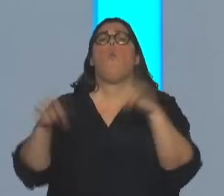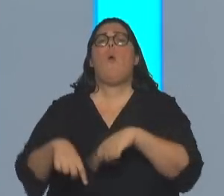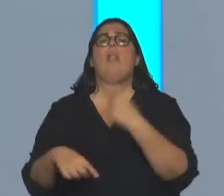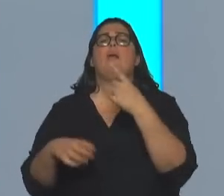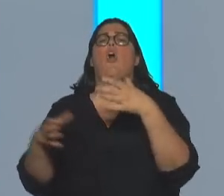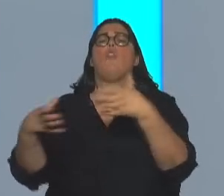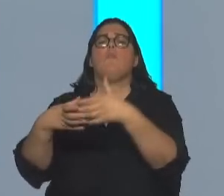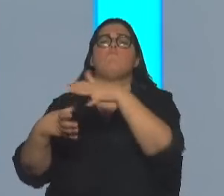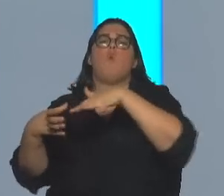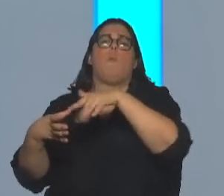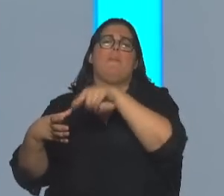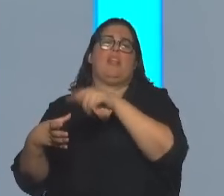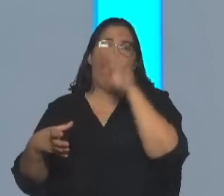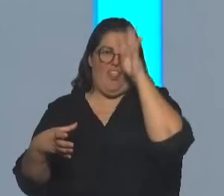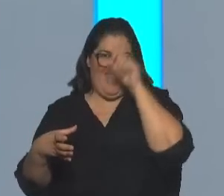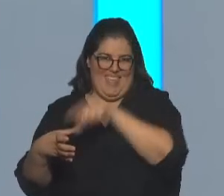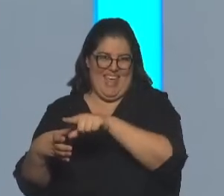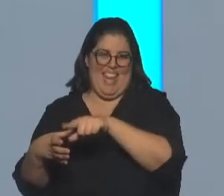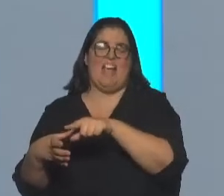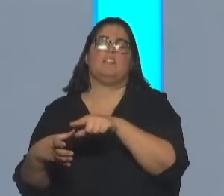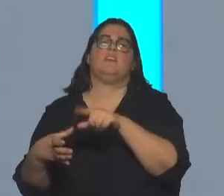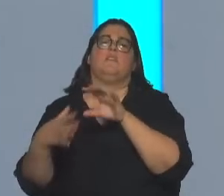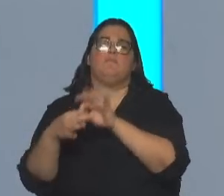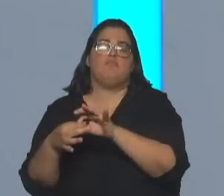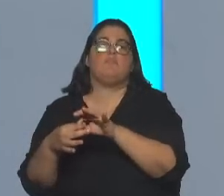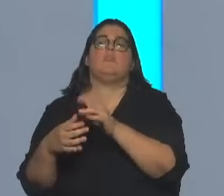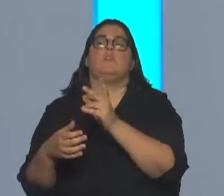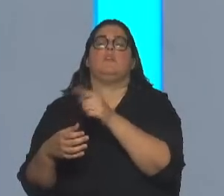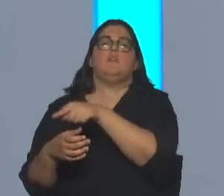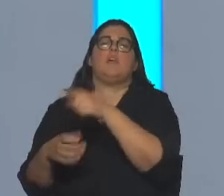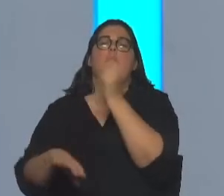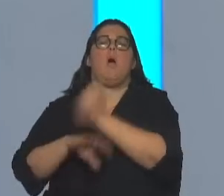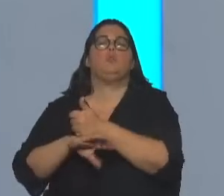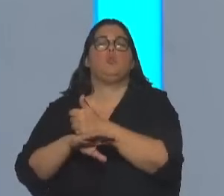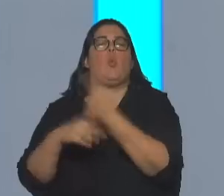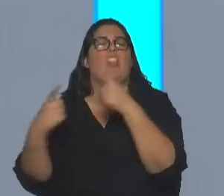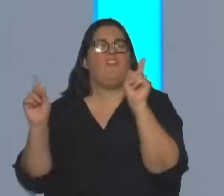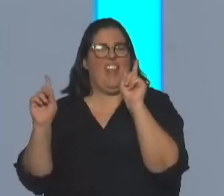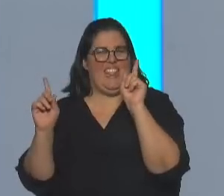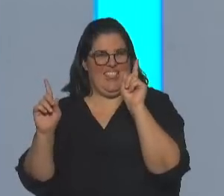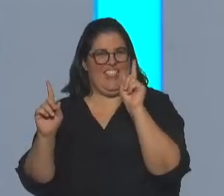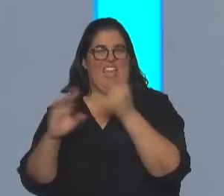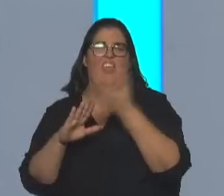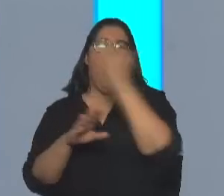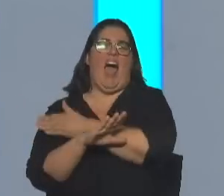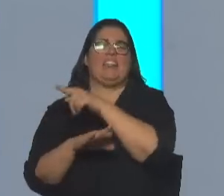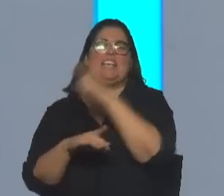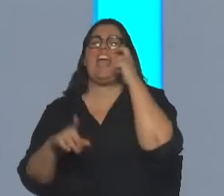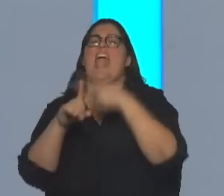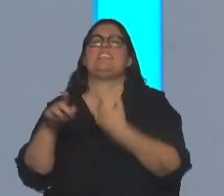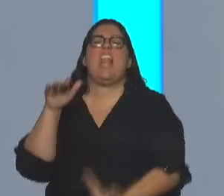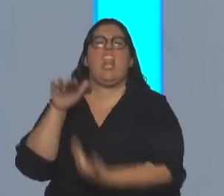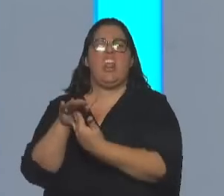movimiento indígena que hoy tiene un líder que se llama Leónidas Issa, que tiene una postura distinta respecto a vincularse con el correísmo que la que tenía su anterior